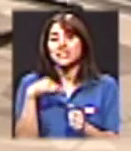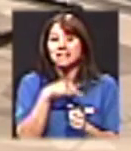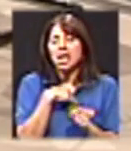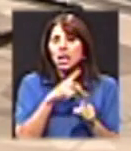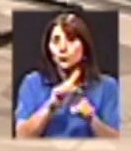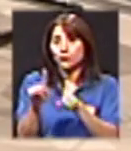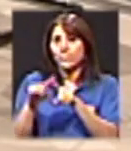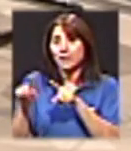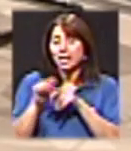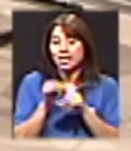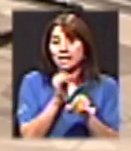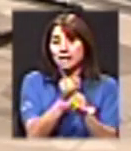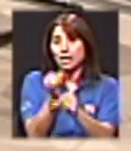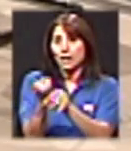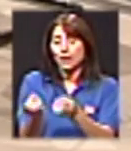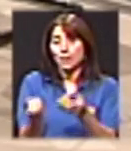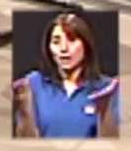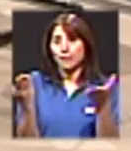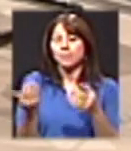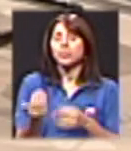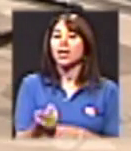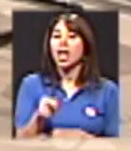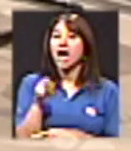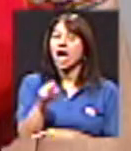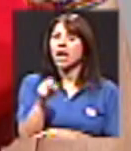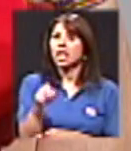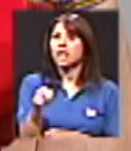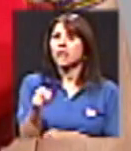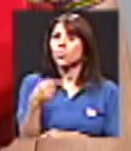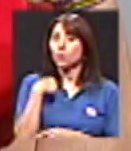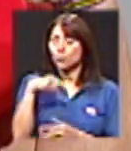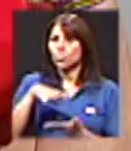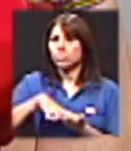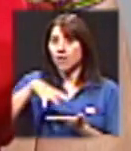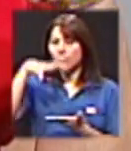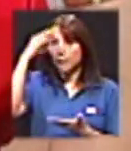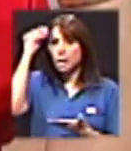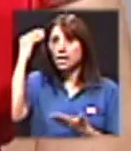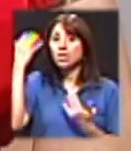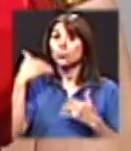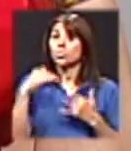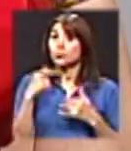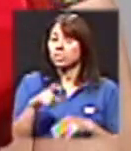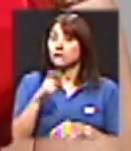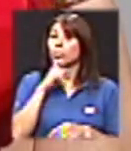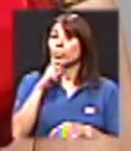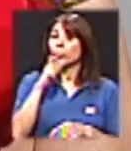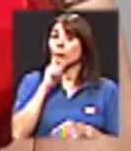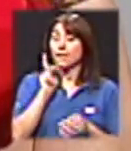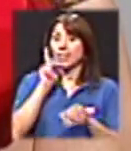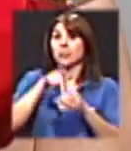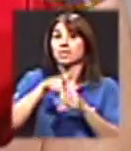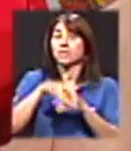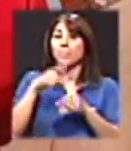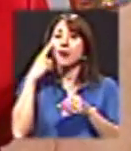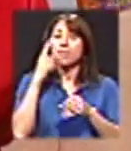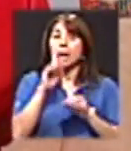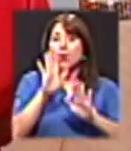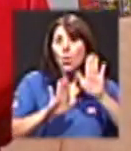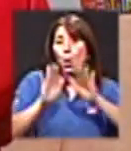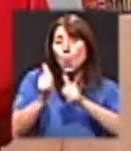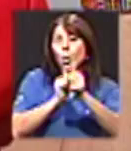¿verdad? Ahí aprende uno lo que cuesta la participación en licitaciones, por ejemplo, ¿verdad?